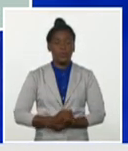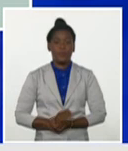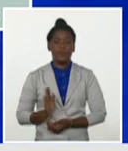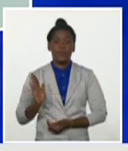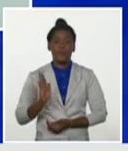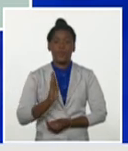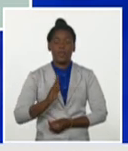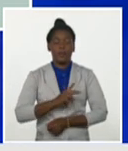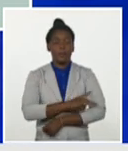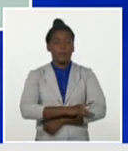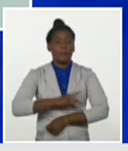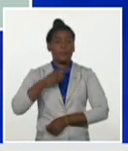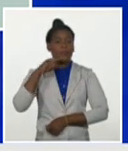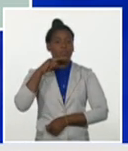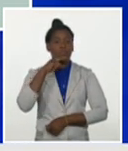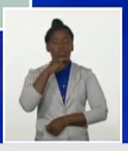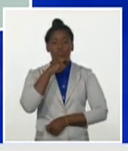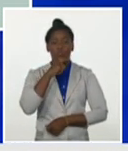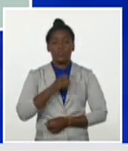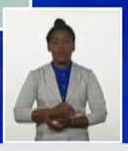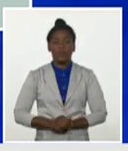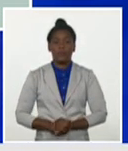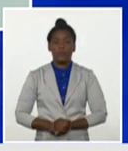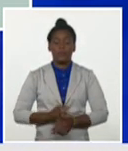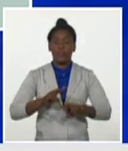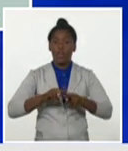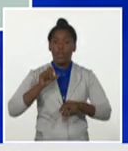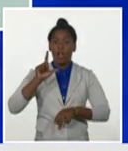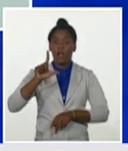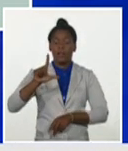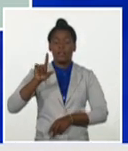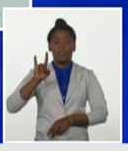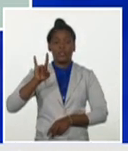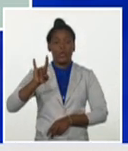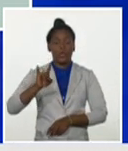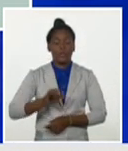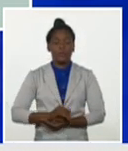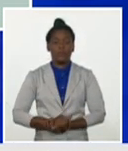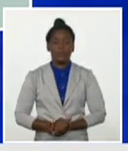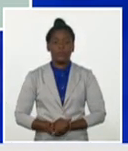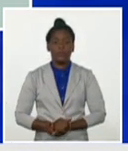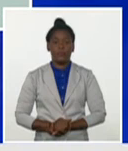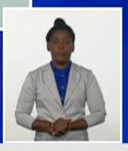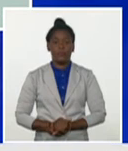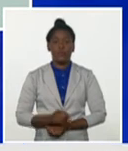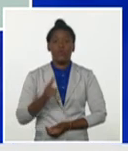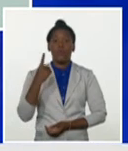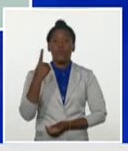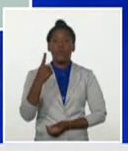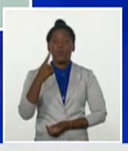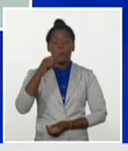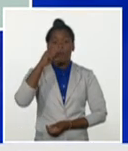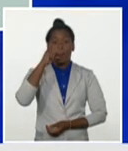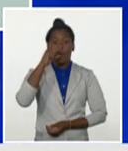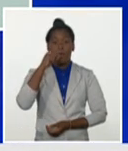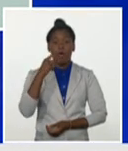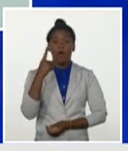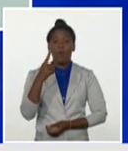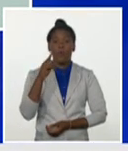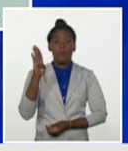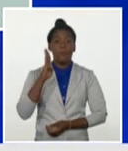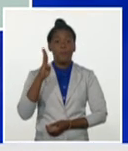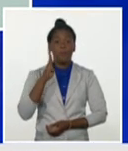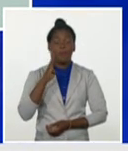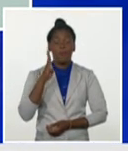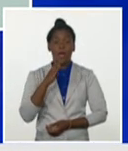Rusia. En Holguín, 9 casos importados, 1 de Báguano, 1 de Banes, 1 de Calixto García